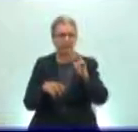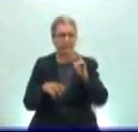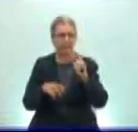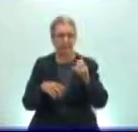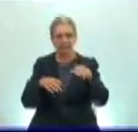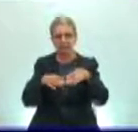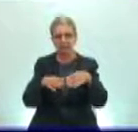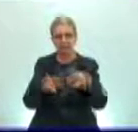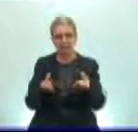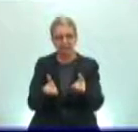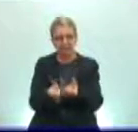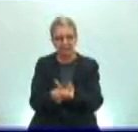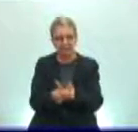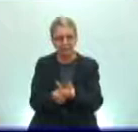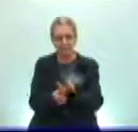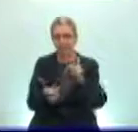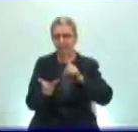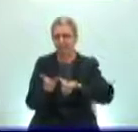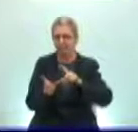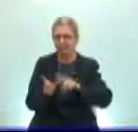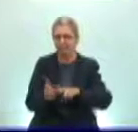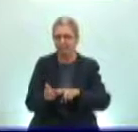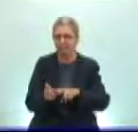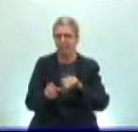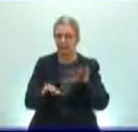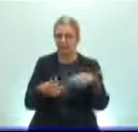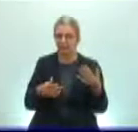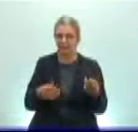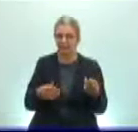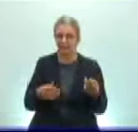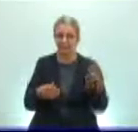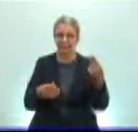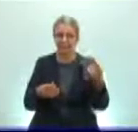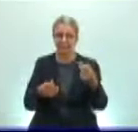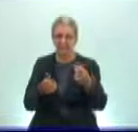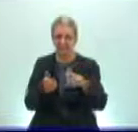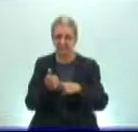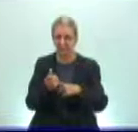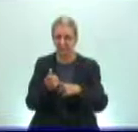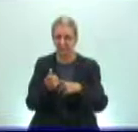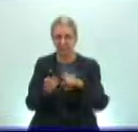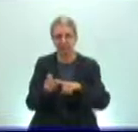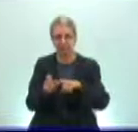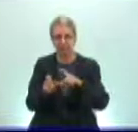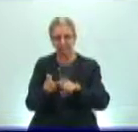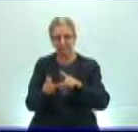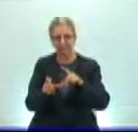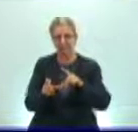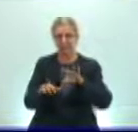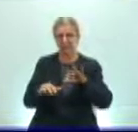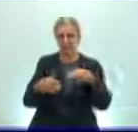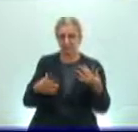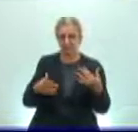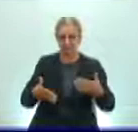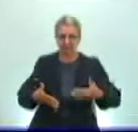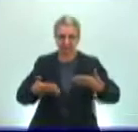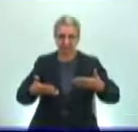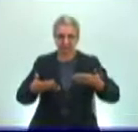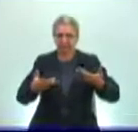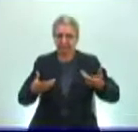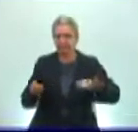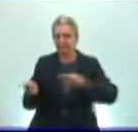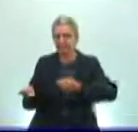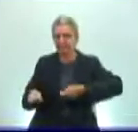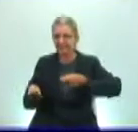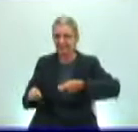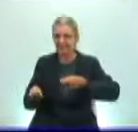Partido Comunista de la Unión Soviética, el partido desarrolló una política encaminada al fomento de la economía agropecuaria,